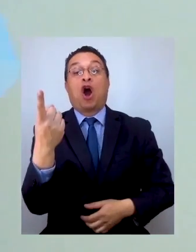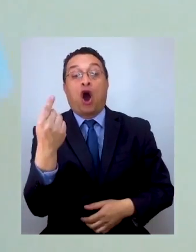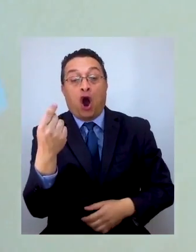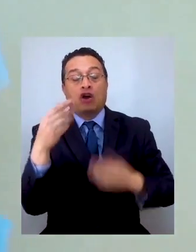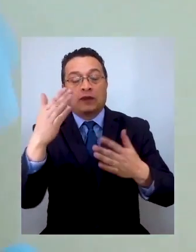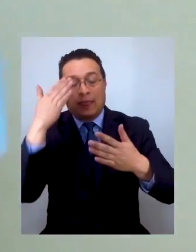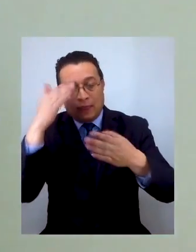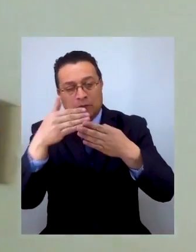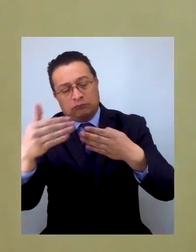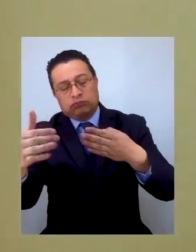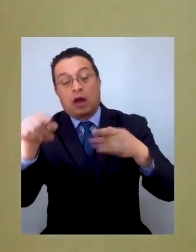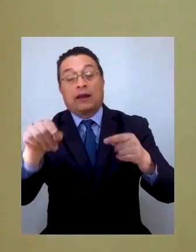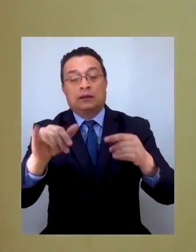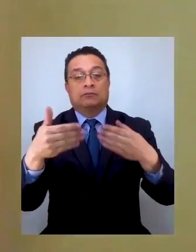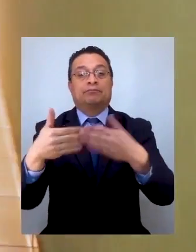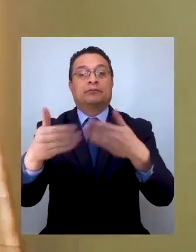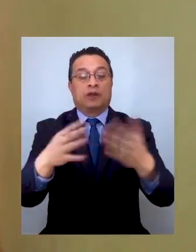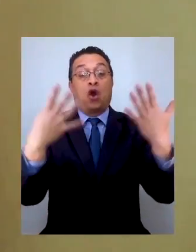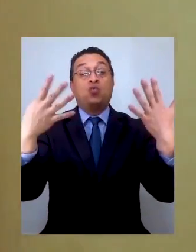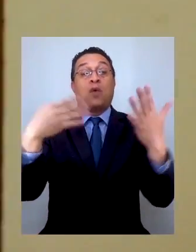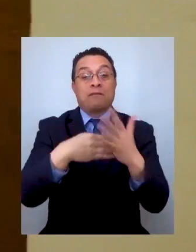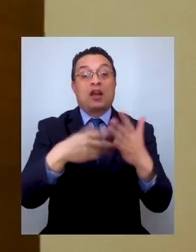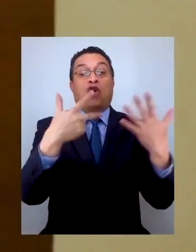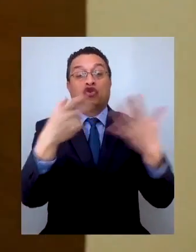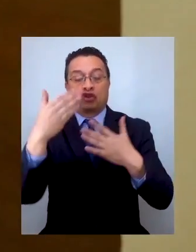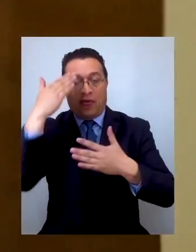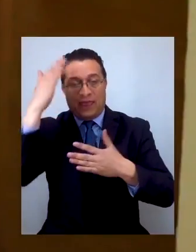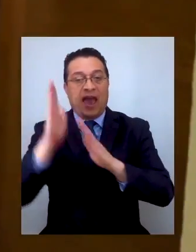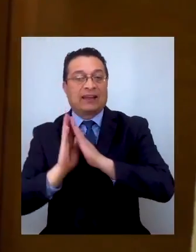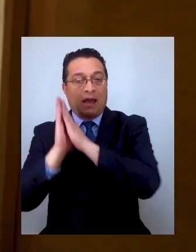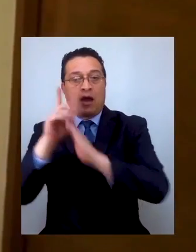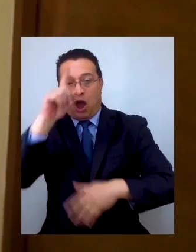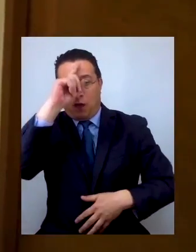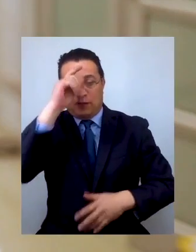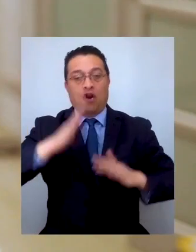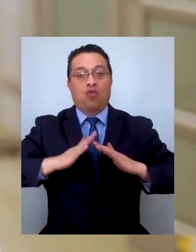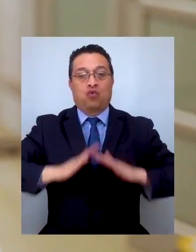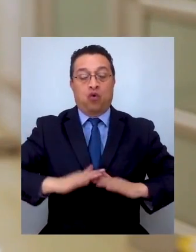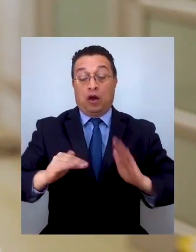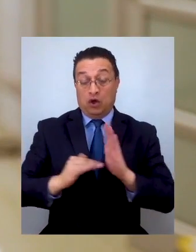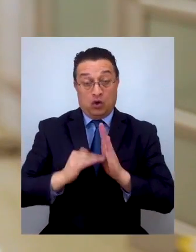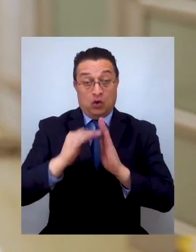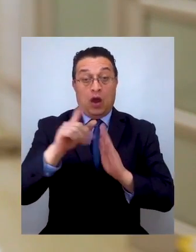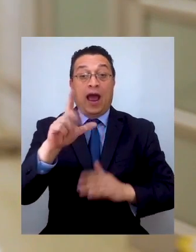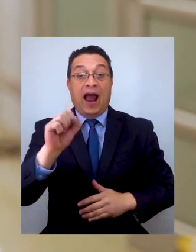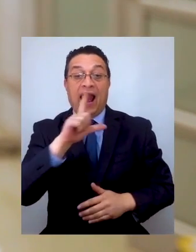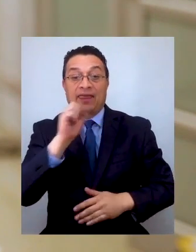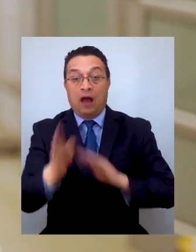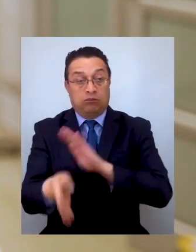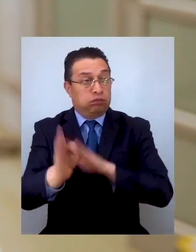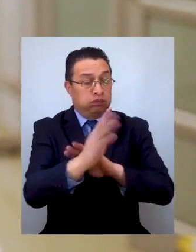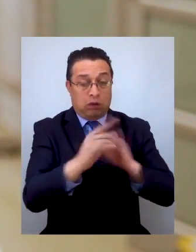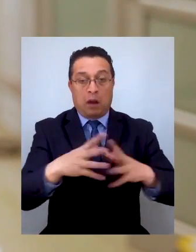promedio de 11 días de estada y significó una liberación de 9.800 días camas para el hospital. Debido a este crecimiento, Alta Asistida ha